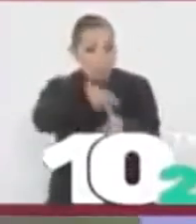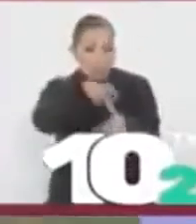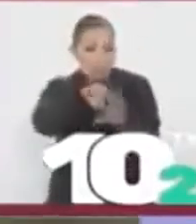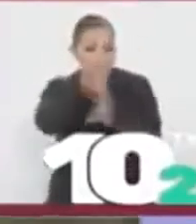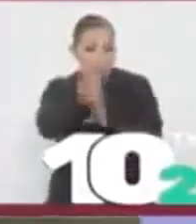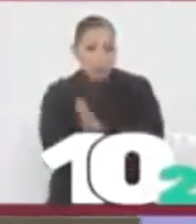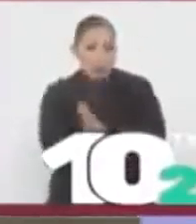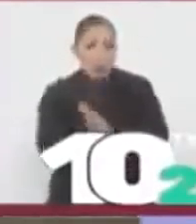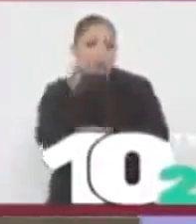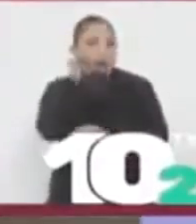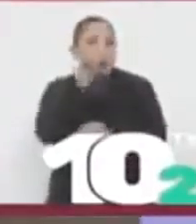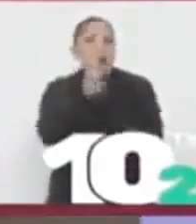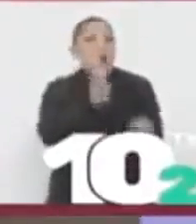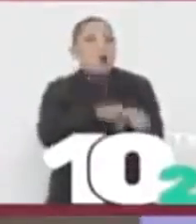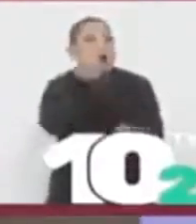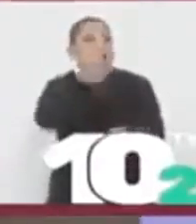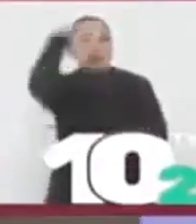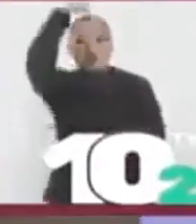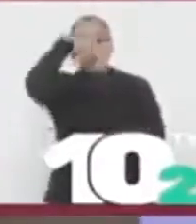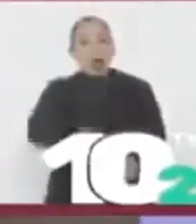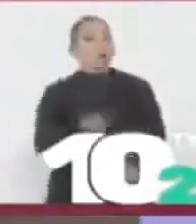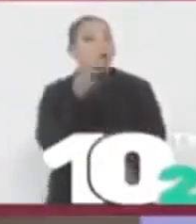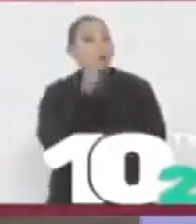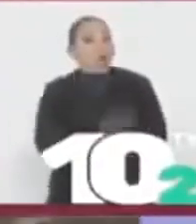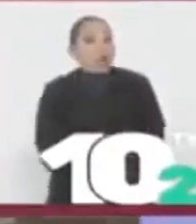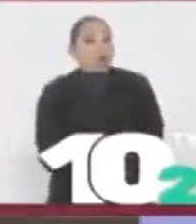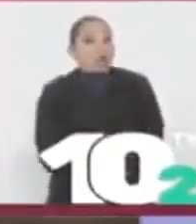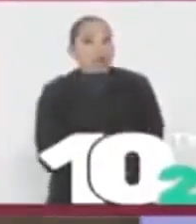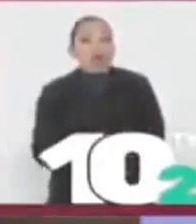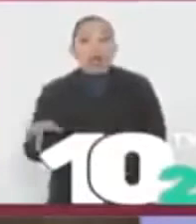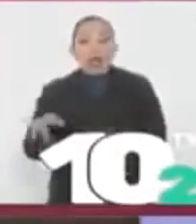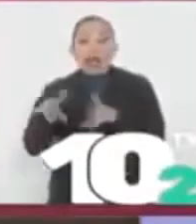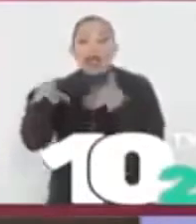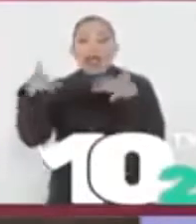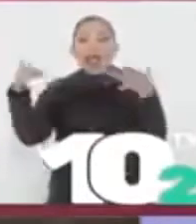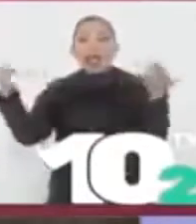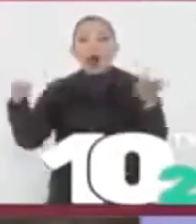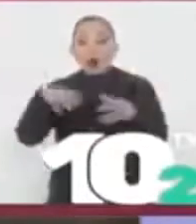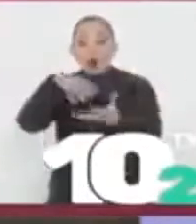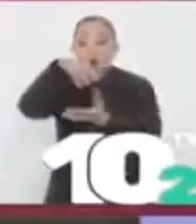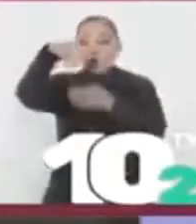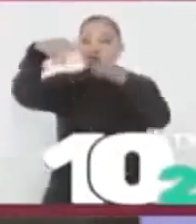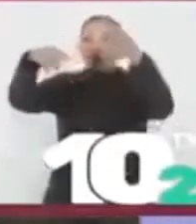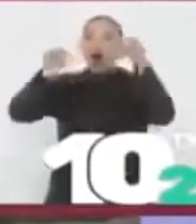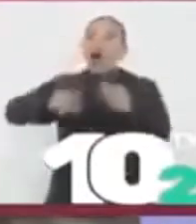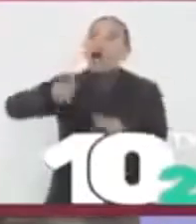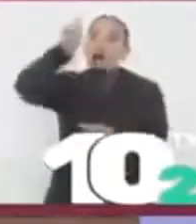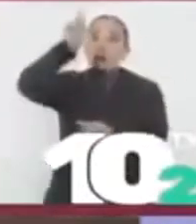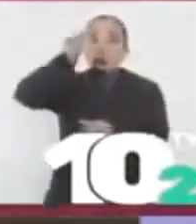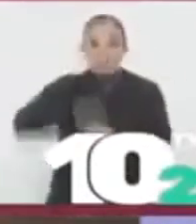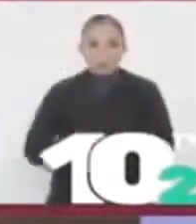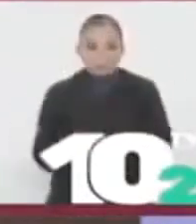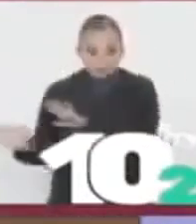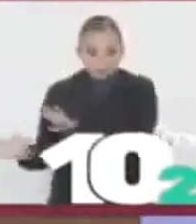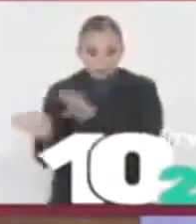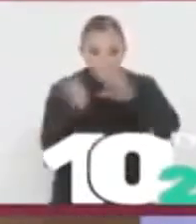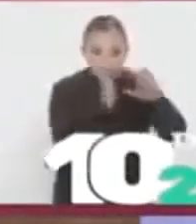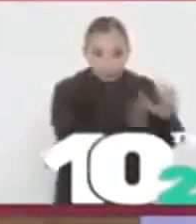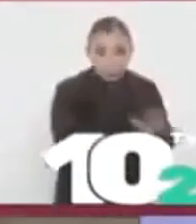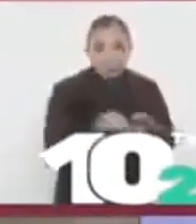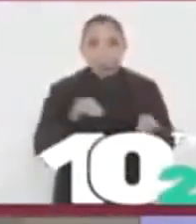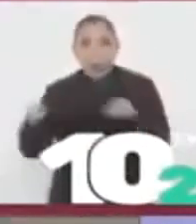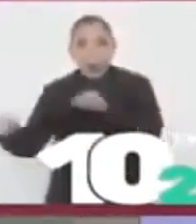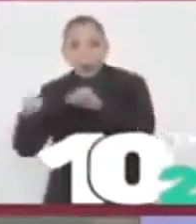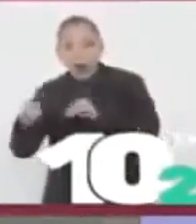como una piedra tenderían naturalmente a ir hacia abajo y los cuerpos livianos como el humo hacia arriba. Por el